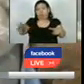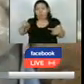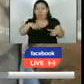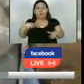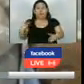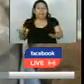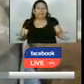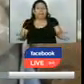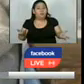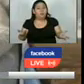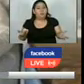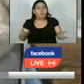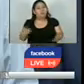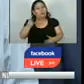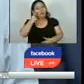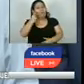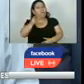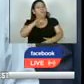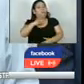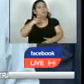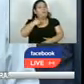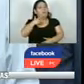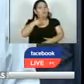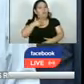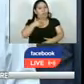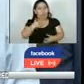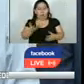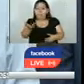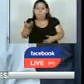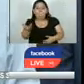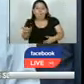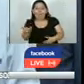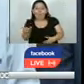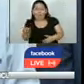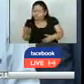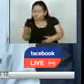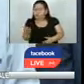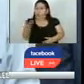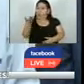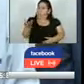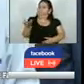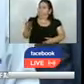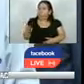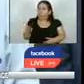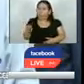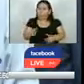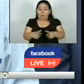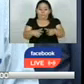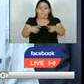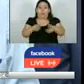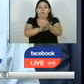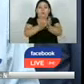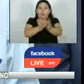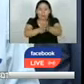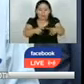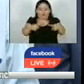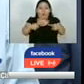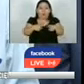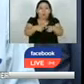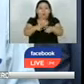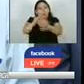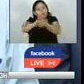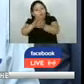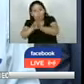quizás lo hemos percibido en los tamaños del pan francés, en el tamaño de las tortillas, en el tamaño de las